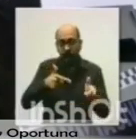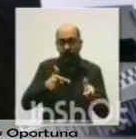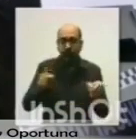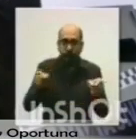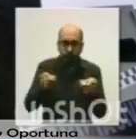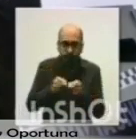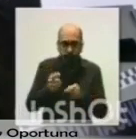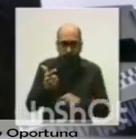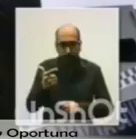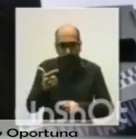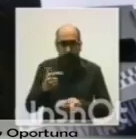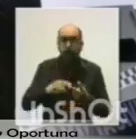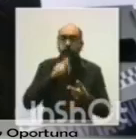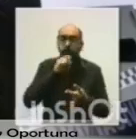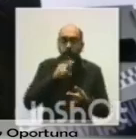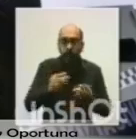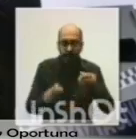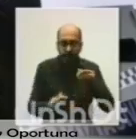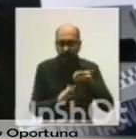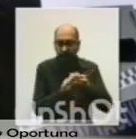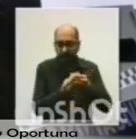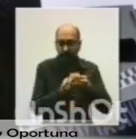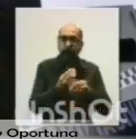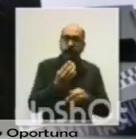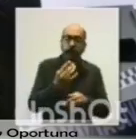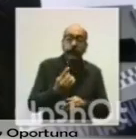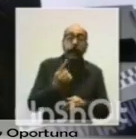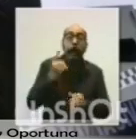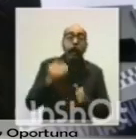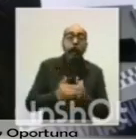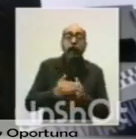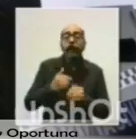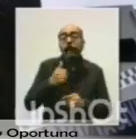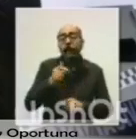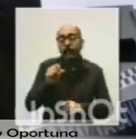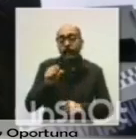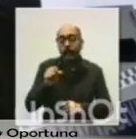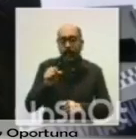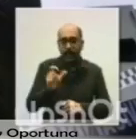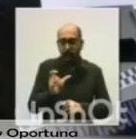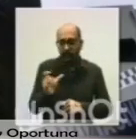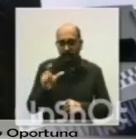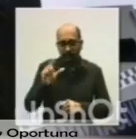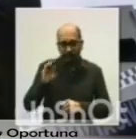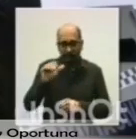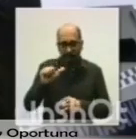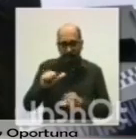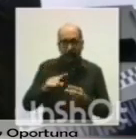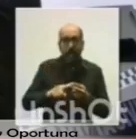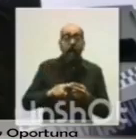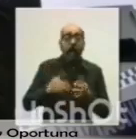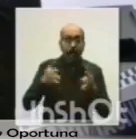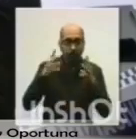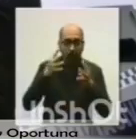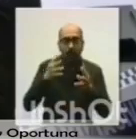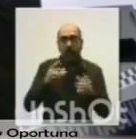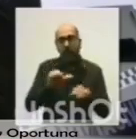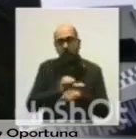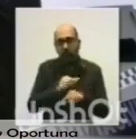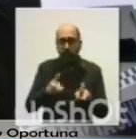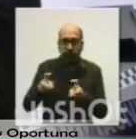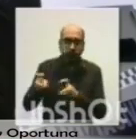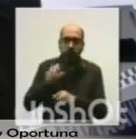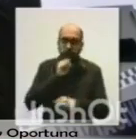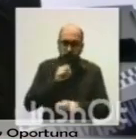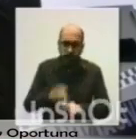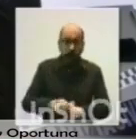cortas, 43 cargadores, 1060 cartuchos y 70 vehículos robados. Además, la estrategia de desarme coordinada